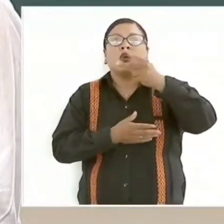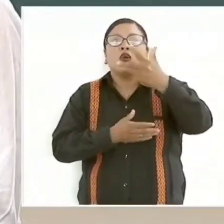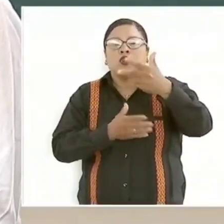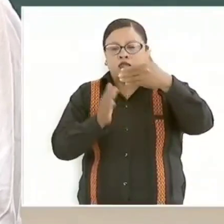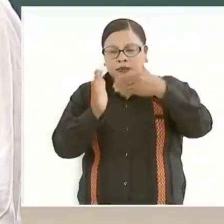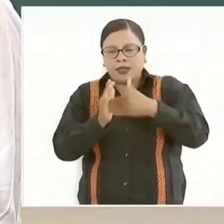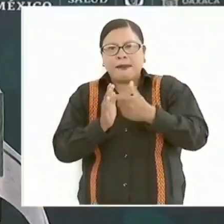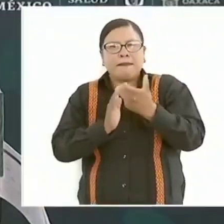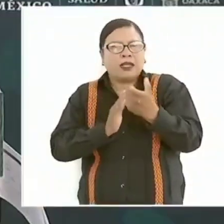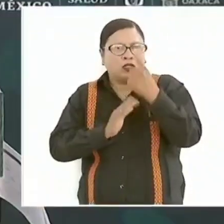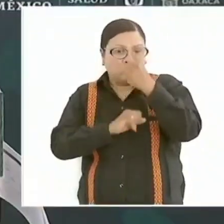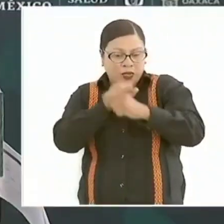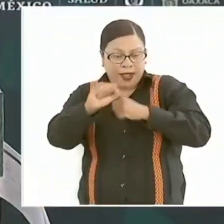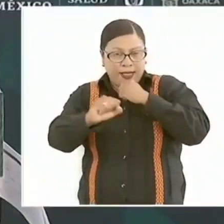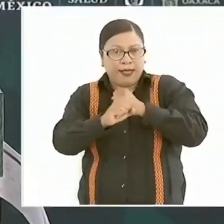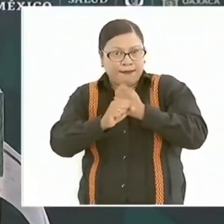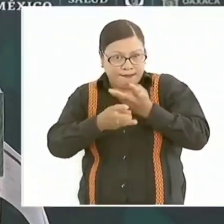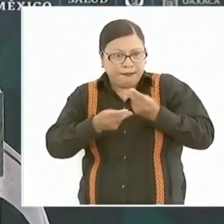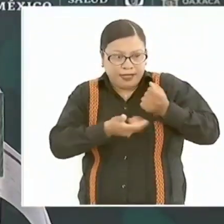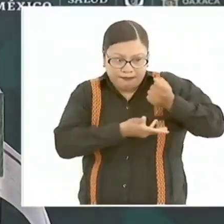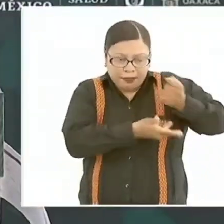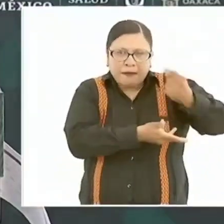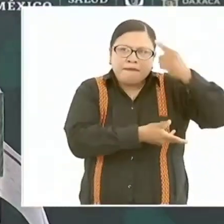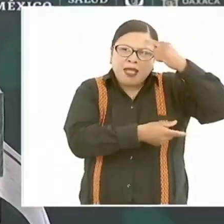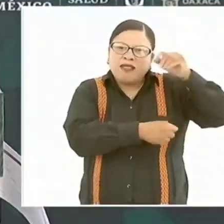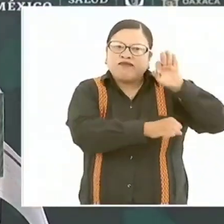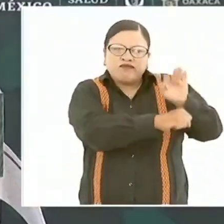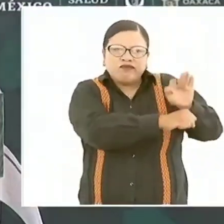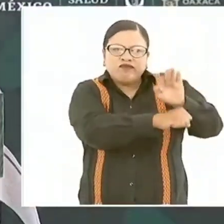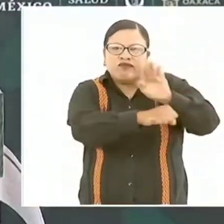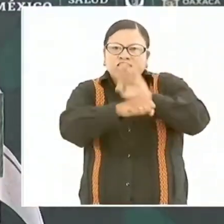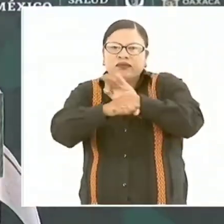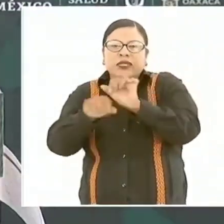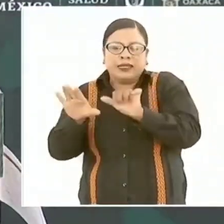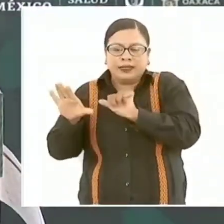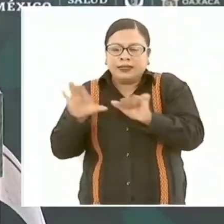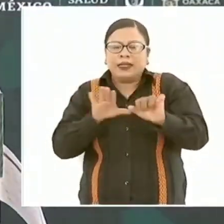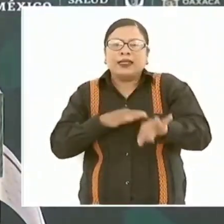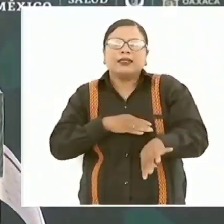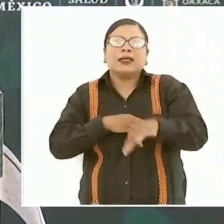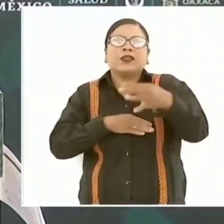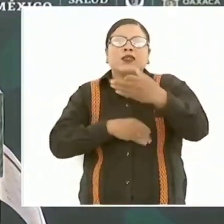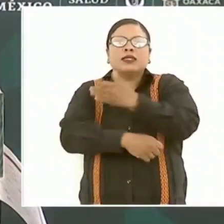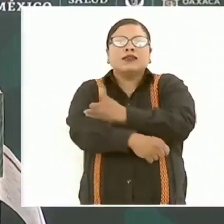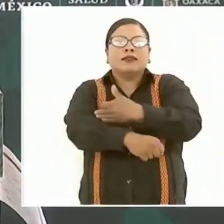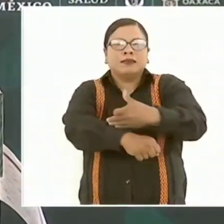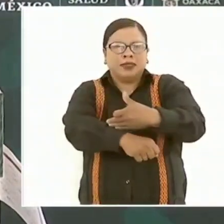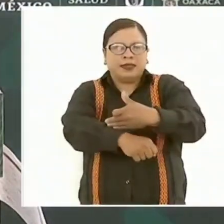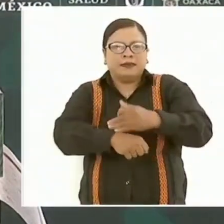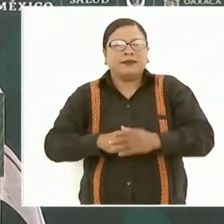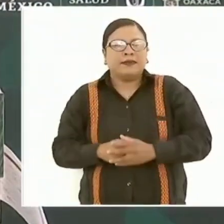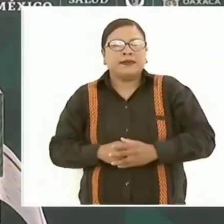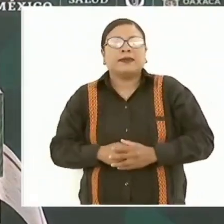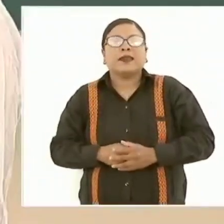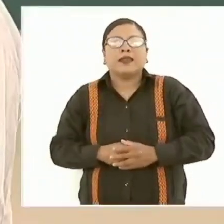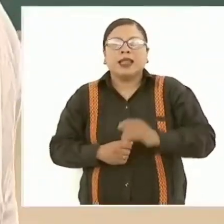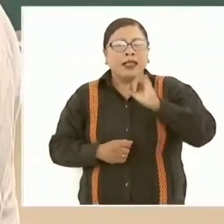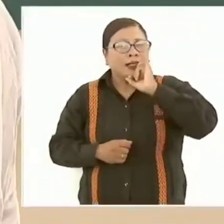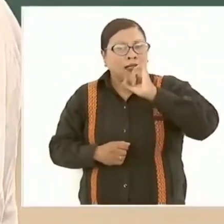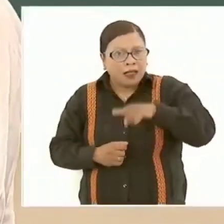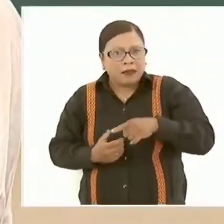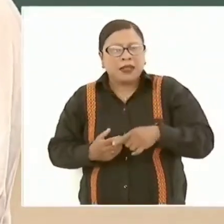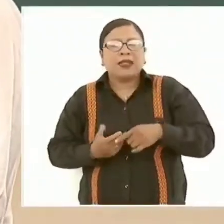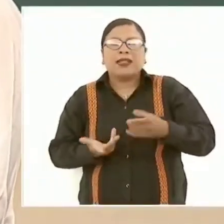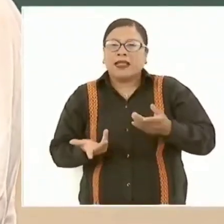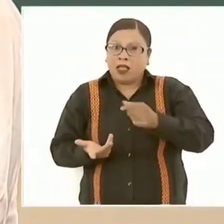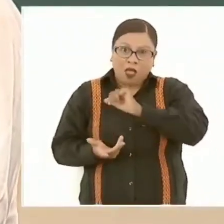44,208,000 pesos al año para beneficio de 614 familias. Y les doy también una muy